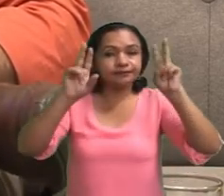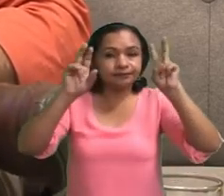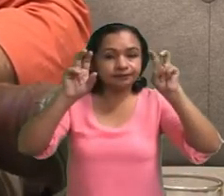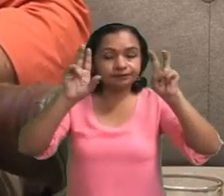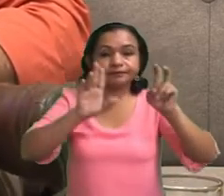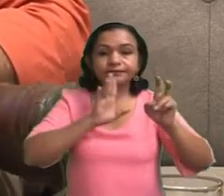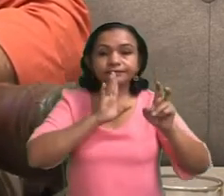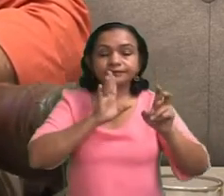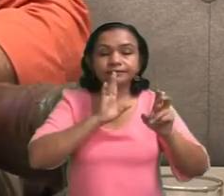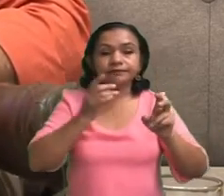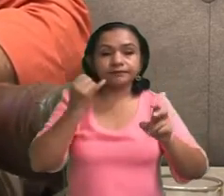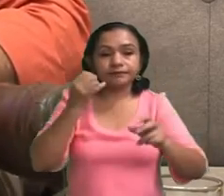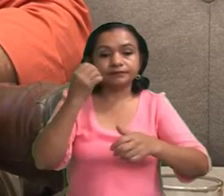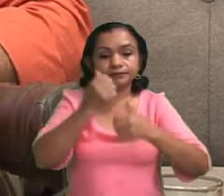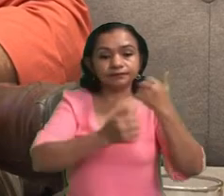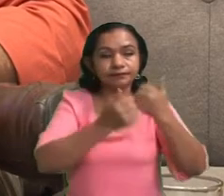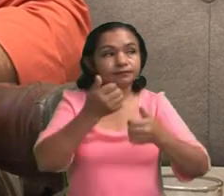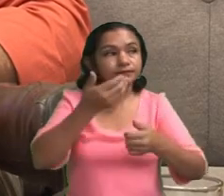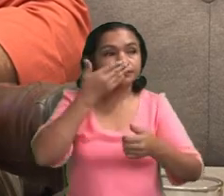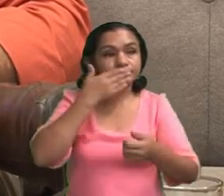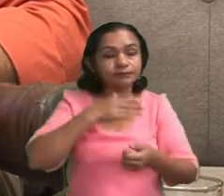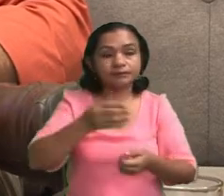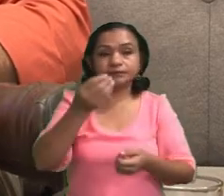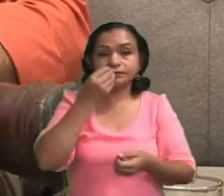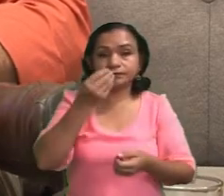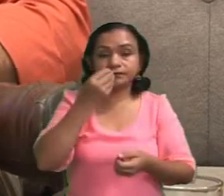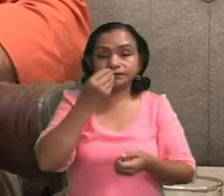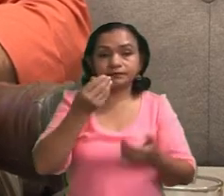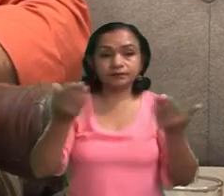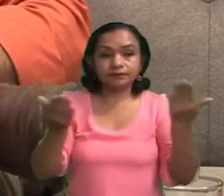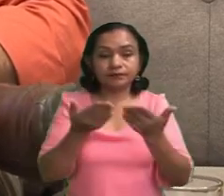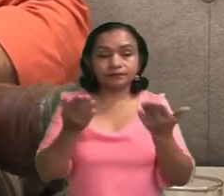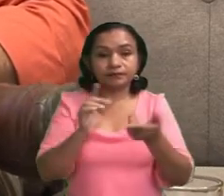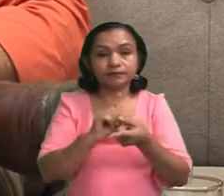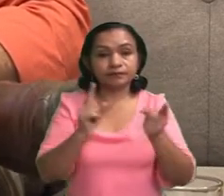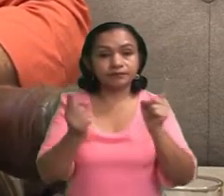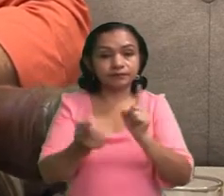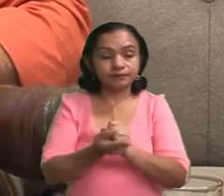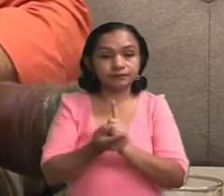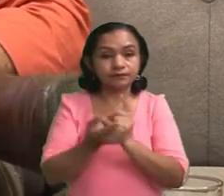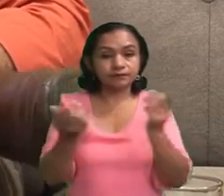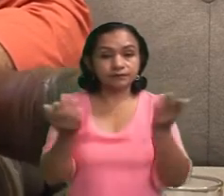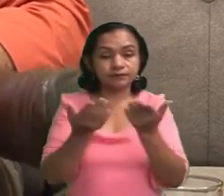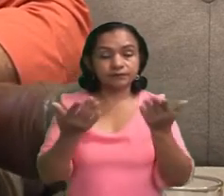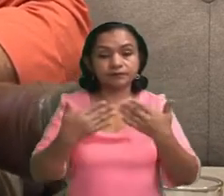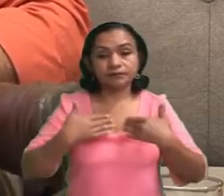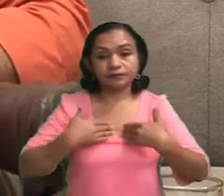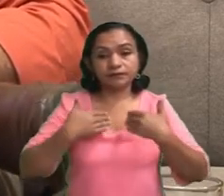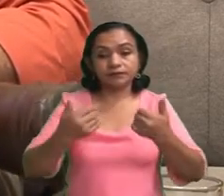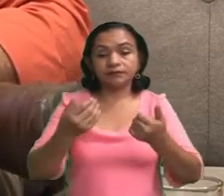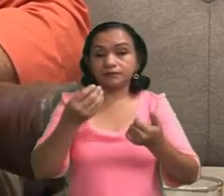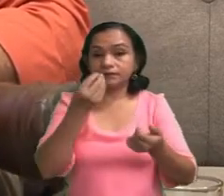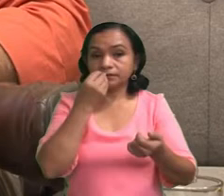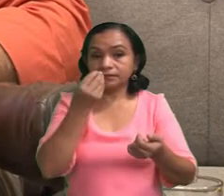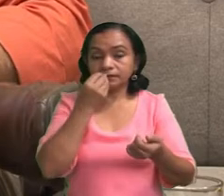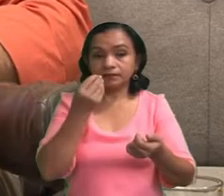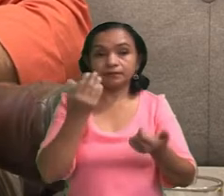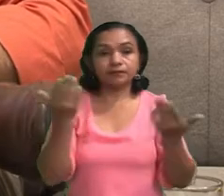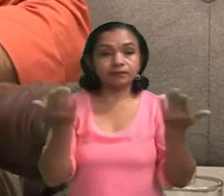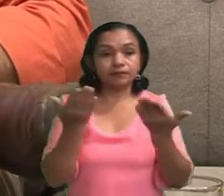porque sí tenemos problemas de mala alimentación, de cambio de los hábitos sanos de alimentación por